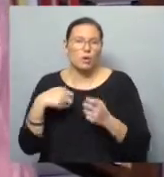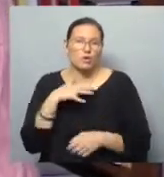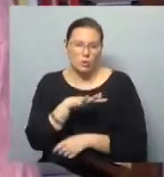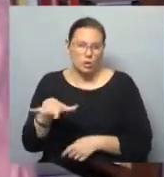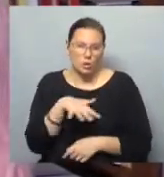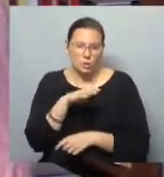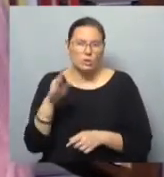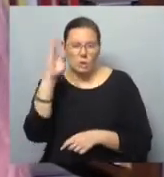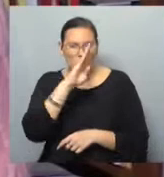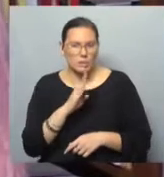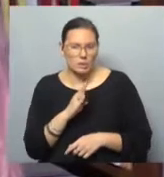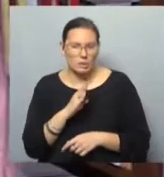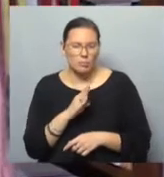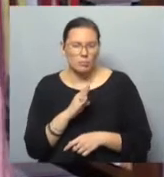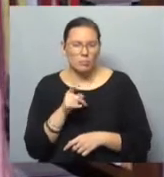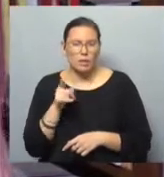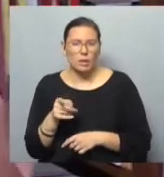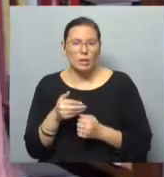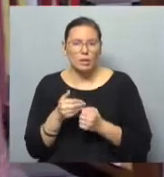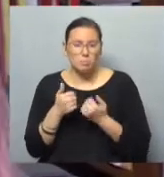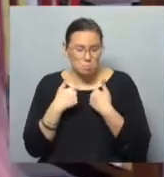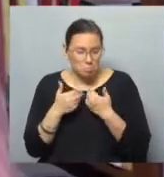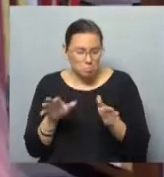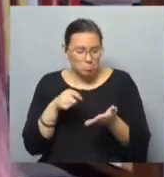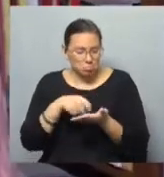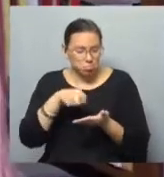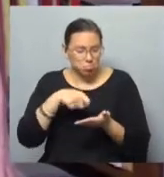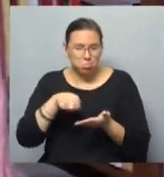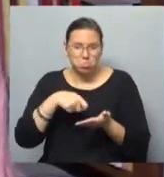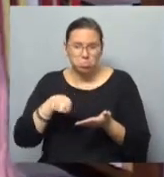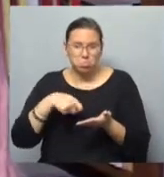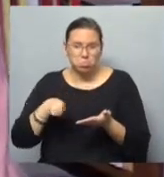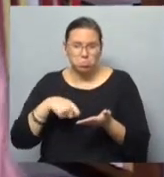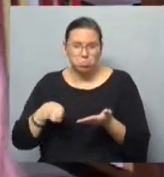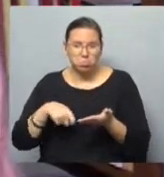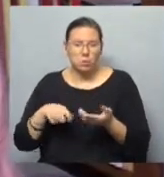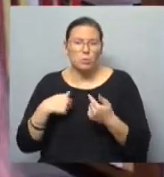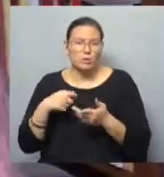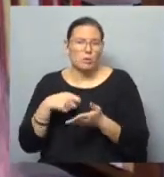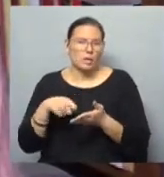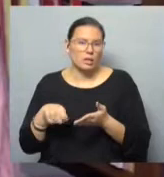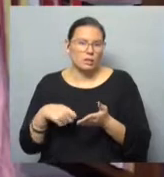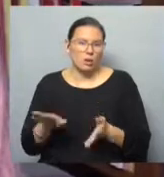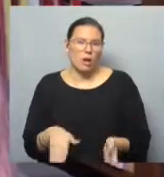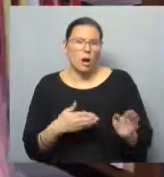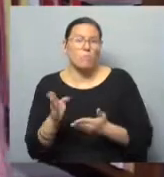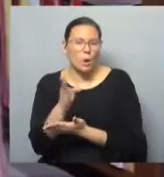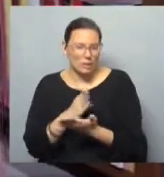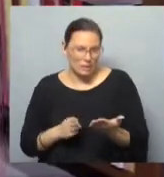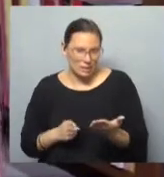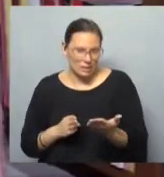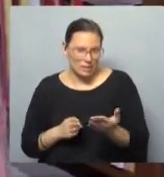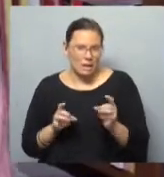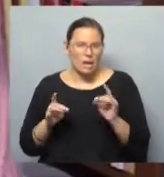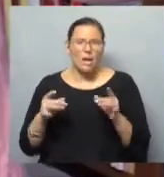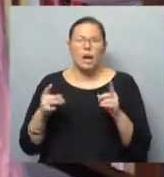hizo en Brasil. Y ahí fue que yo empecé a escribir, porque fundamentalmente yo había escrito hasta ahora poesía,